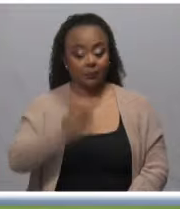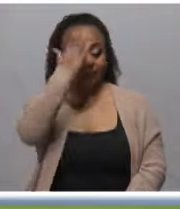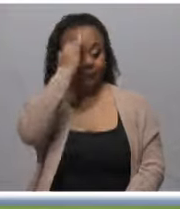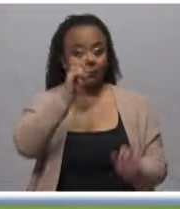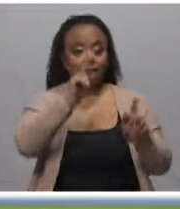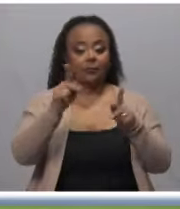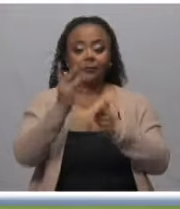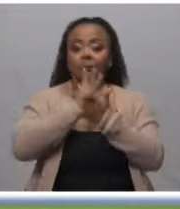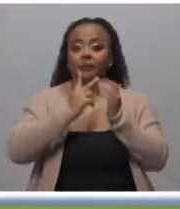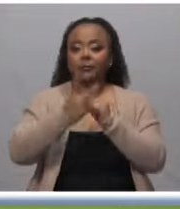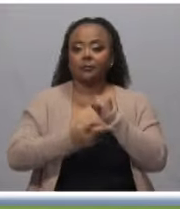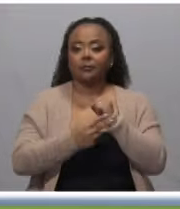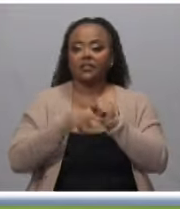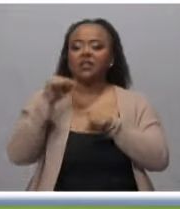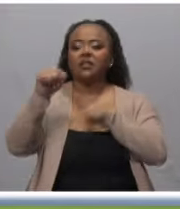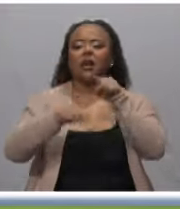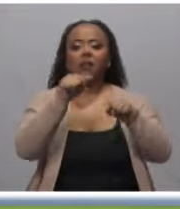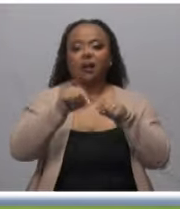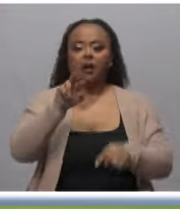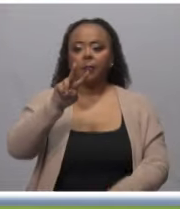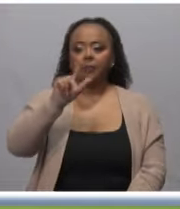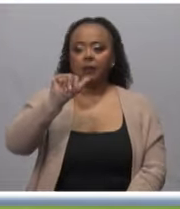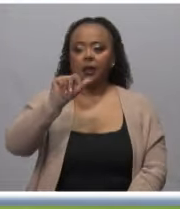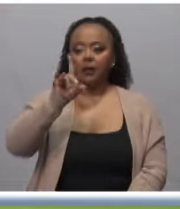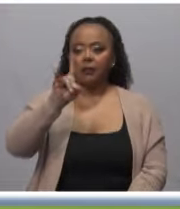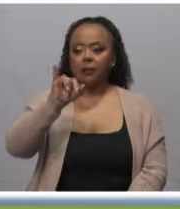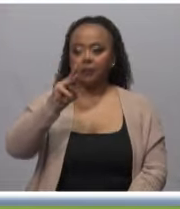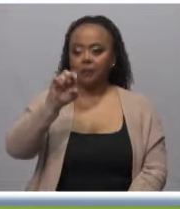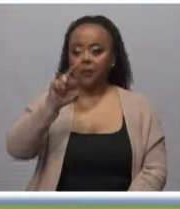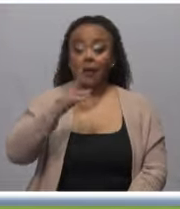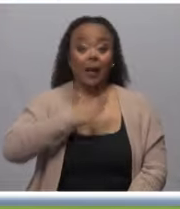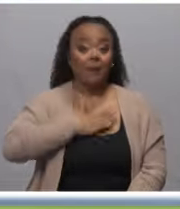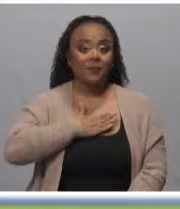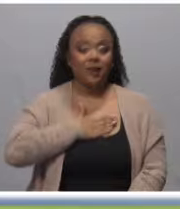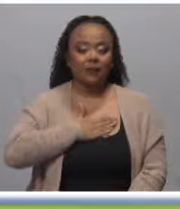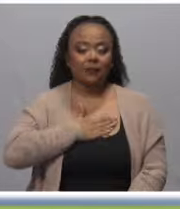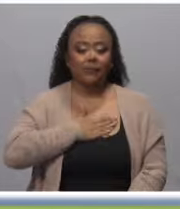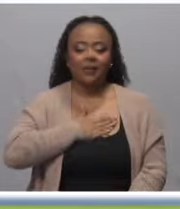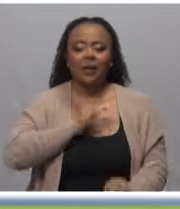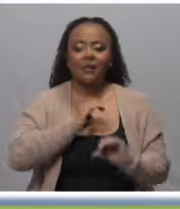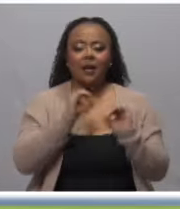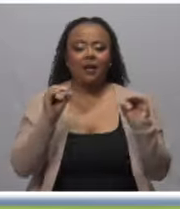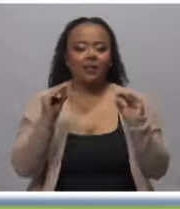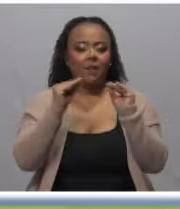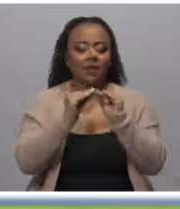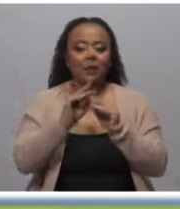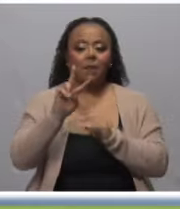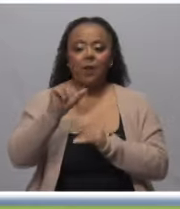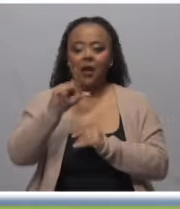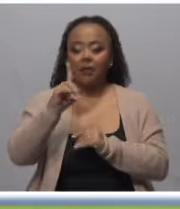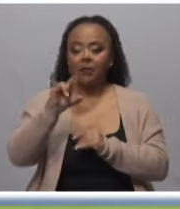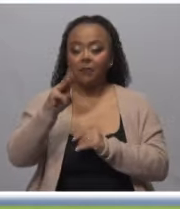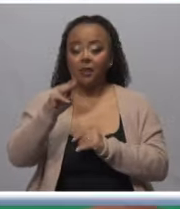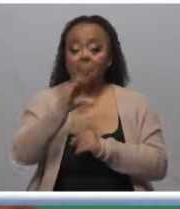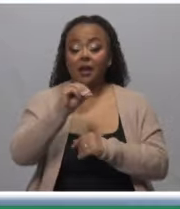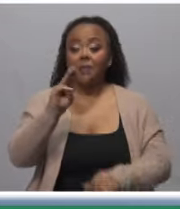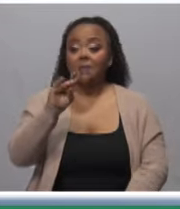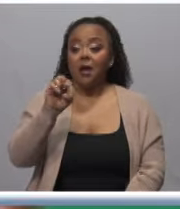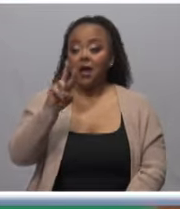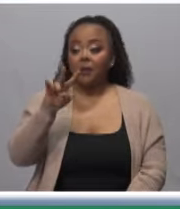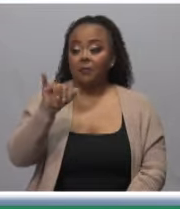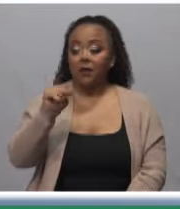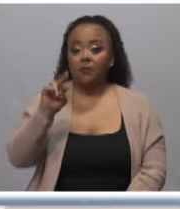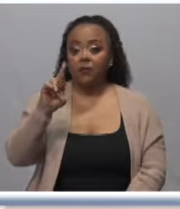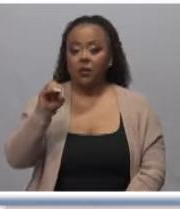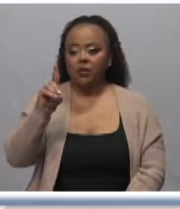veces critica Vladimir pero a mí nadie nadie más que Vladimir que Marvin Rodríguez me han dado más de